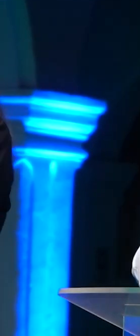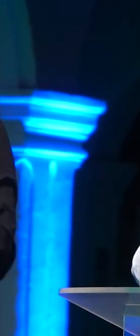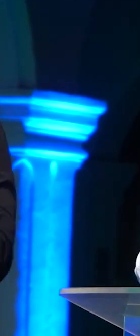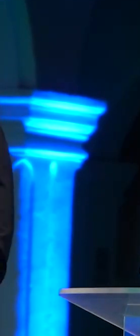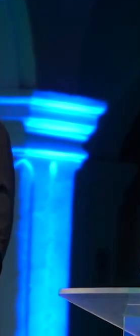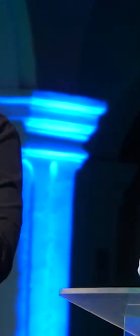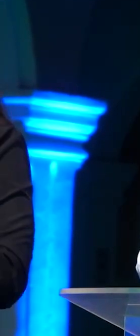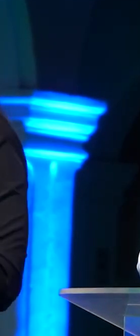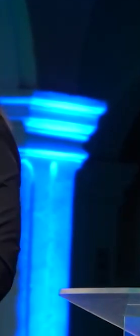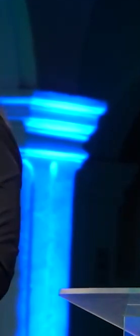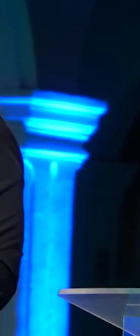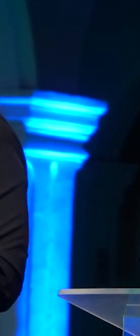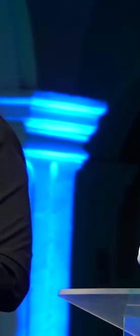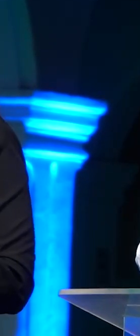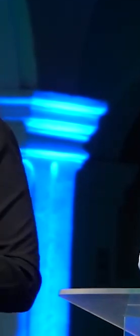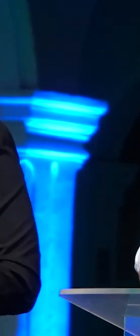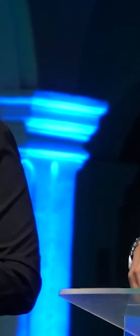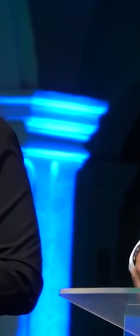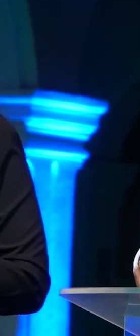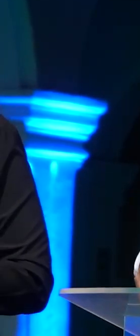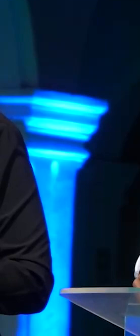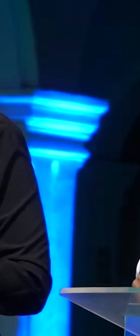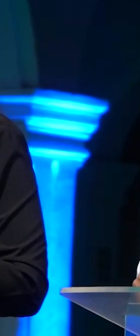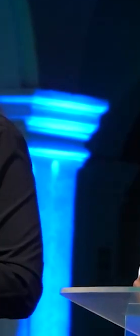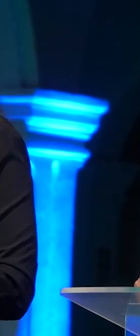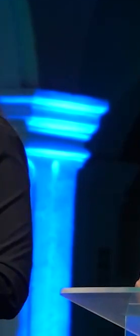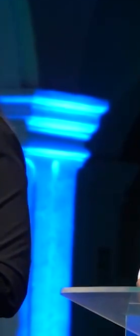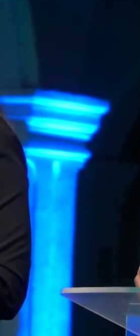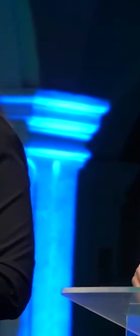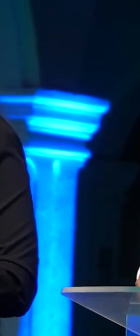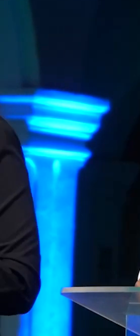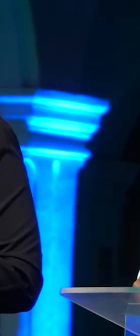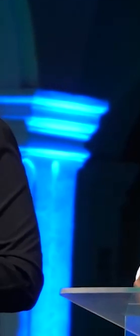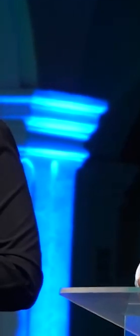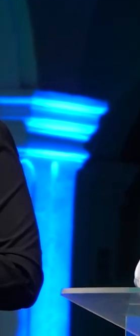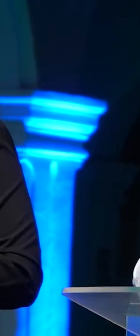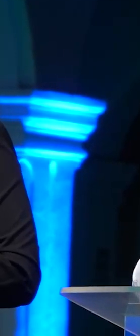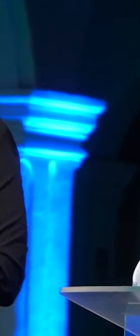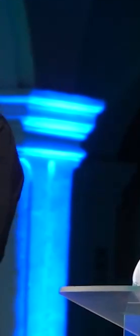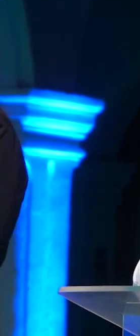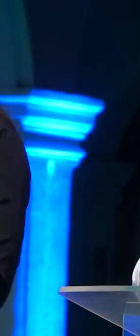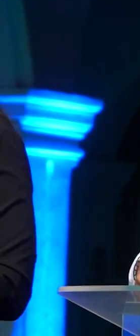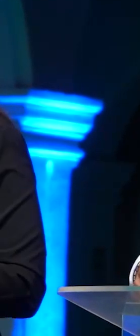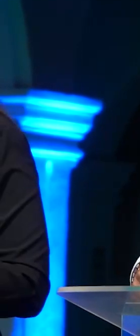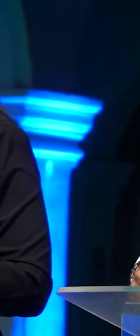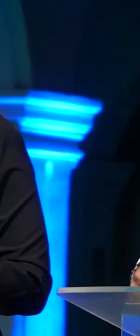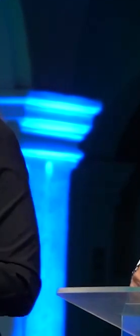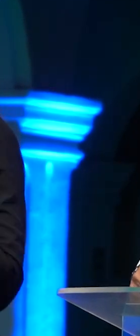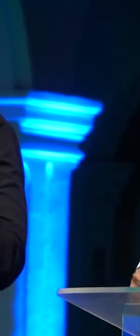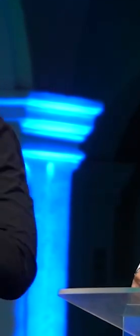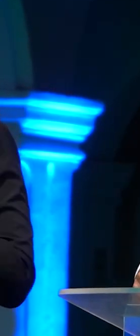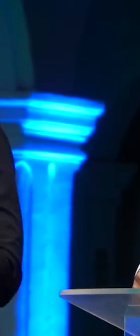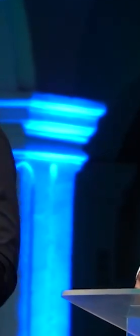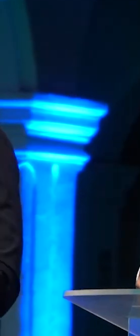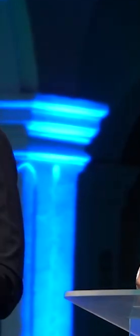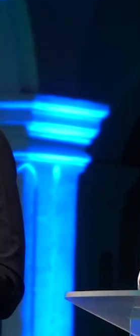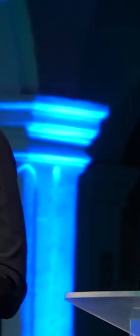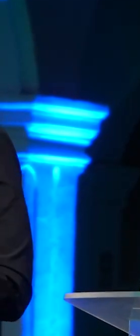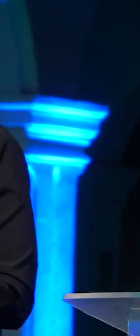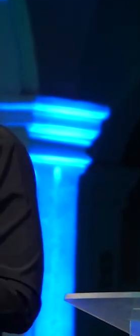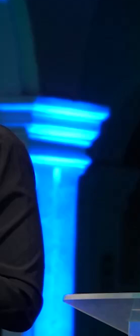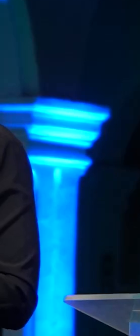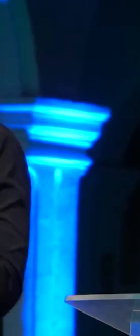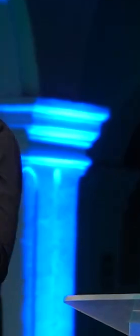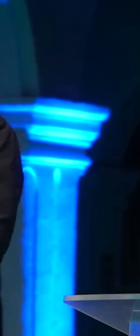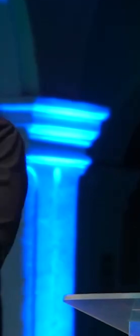supuesto, al doctor Lilo Acevedo, gracias por estar aquí, pero también a todos los demás medios de comunicación impresos y